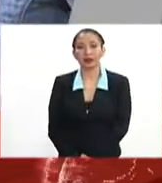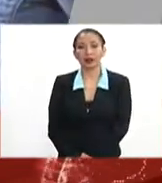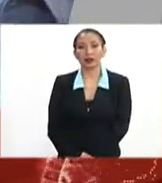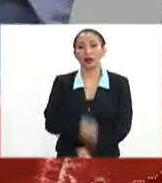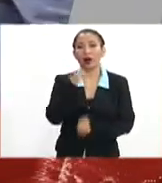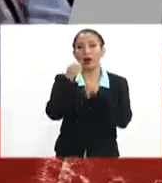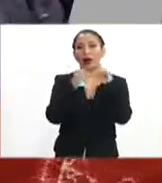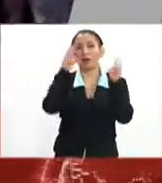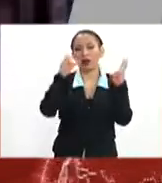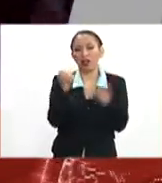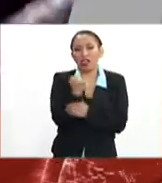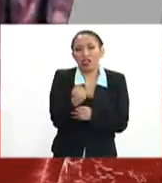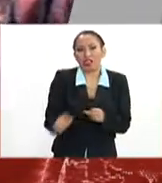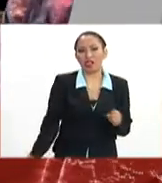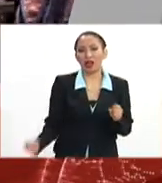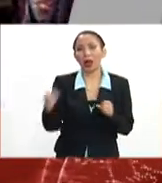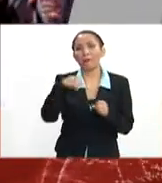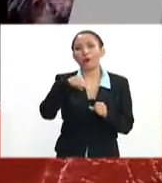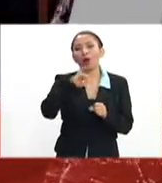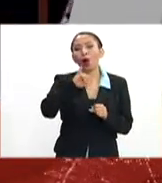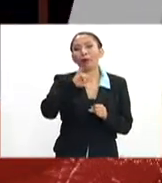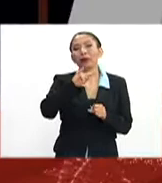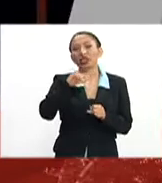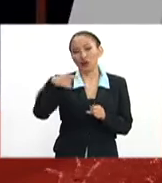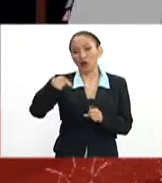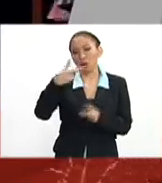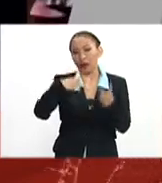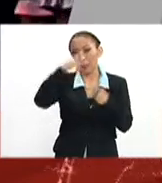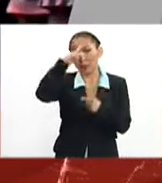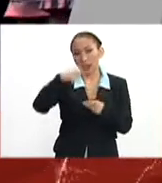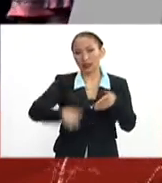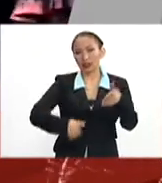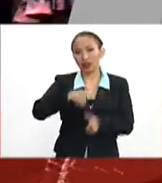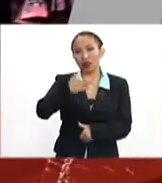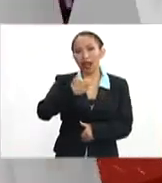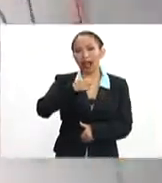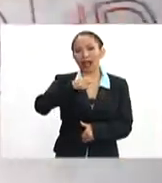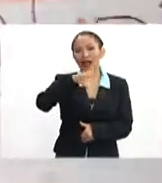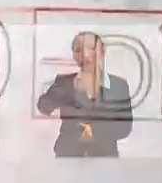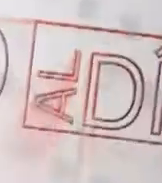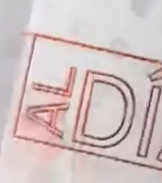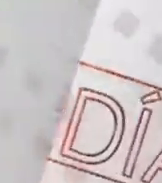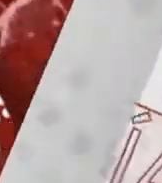La obra La desobediencia de Marte de Juan Villoro se estrena en México en el Teatro Helénico.